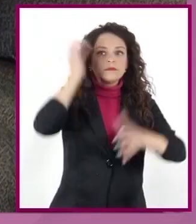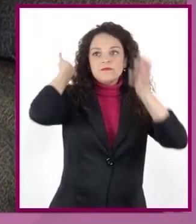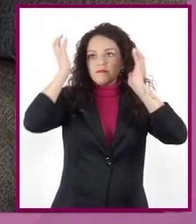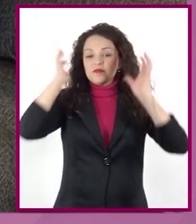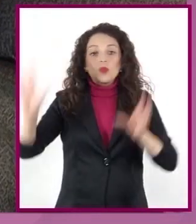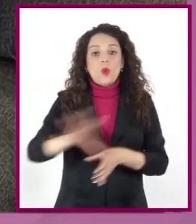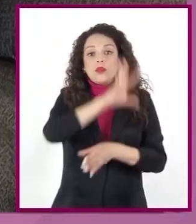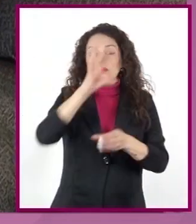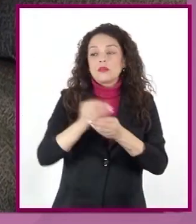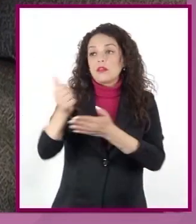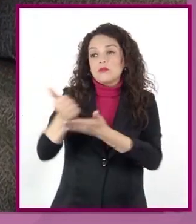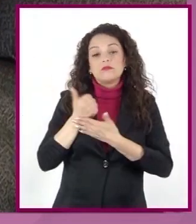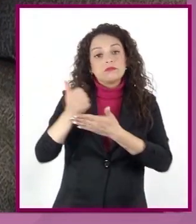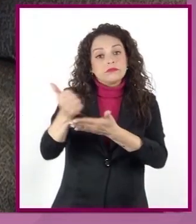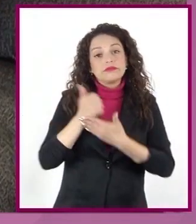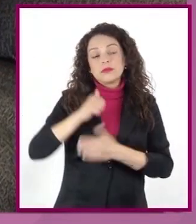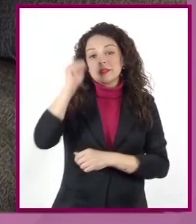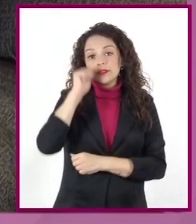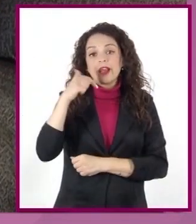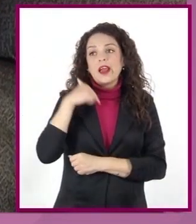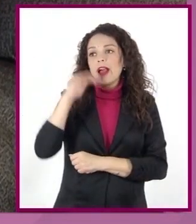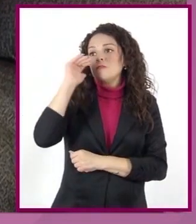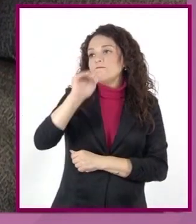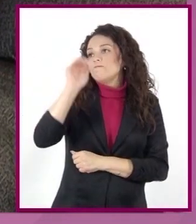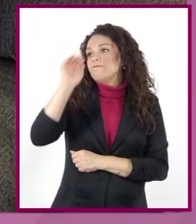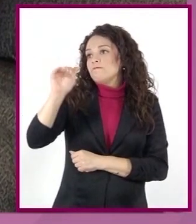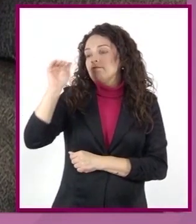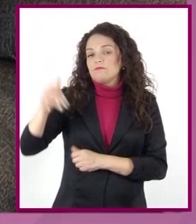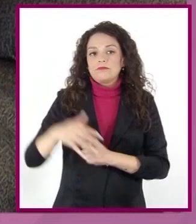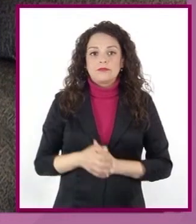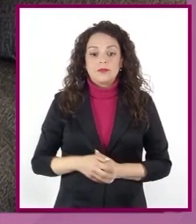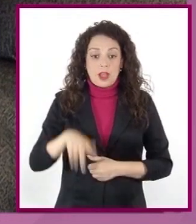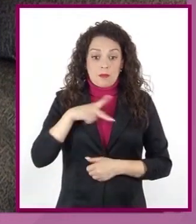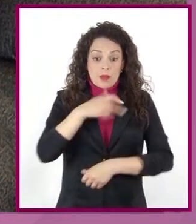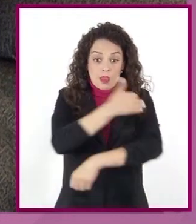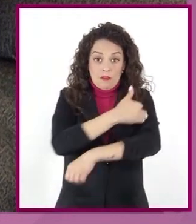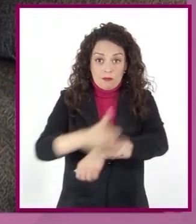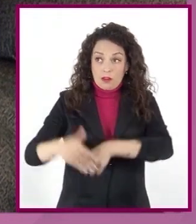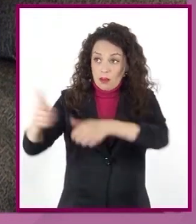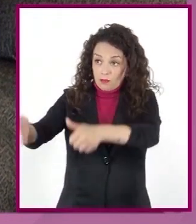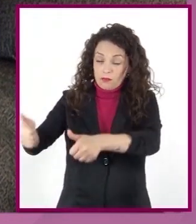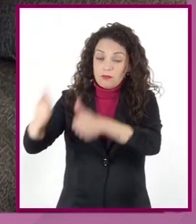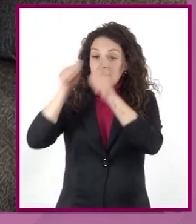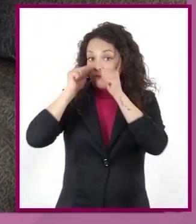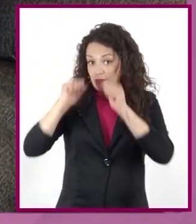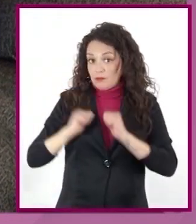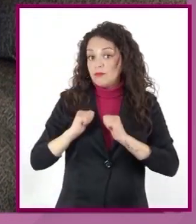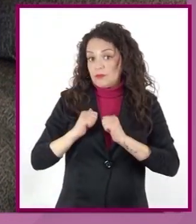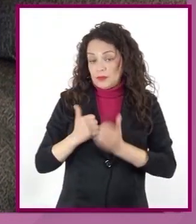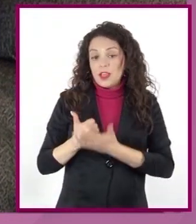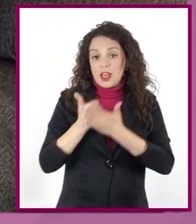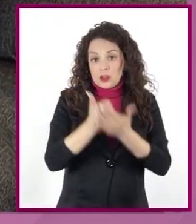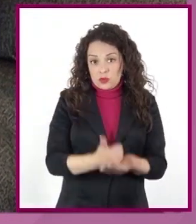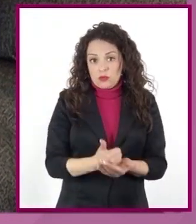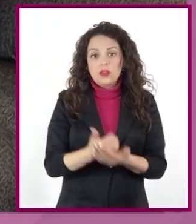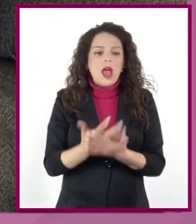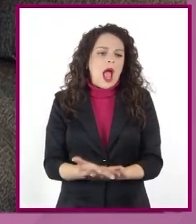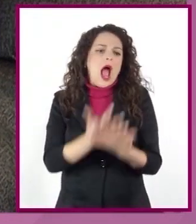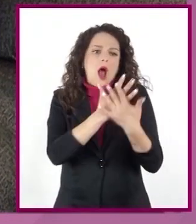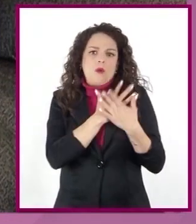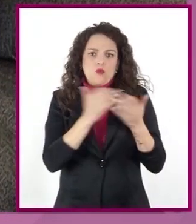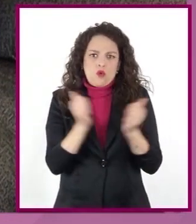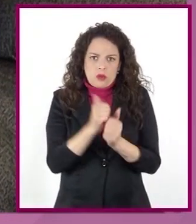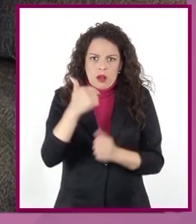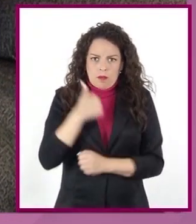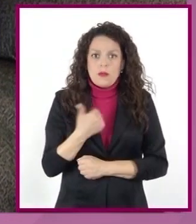para todo, tenían que pedir ayuda. Y aunque mi familia yo sé que me lo hacía por amor, por compromiso, por lo que fuera, yo no